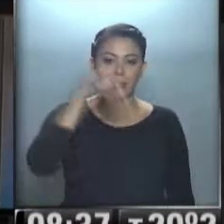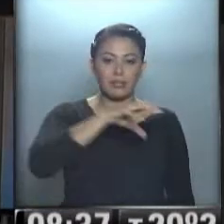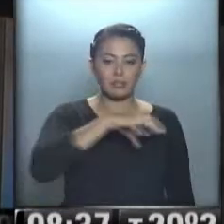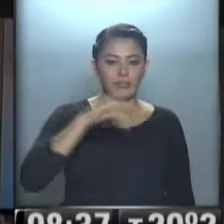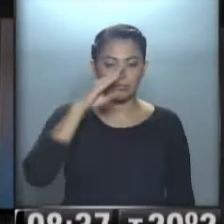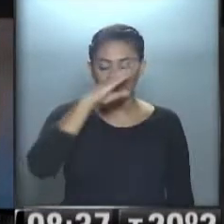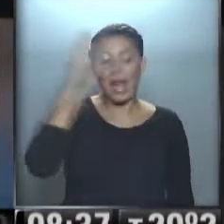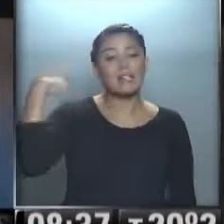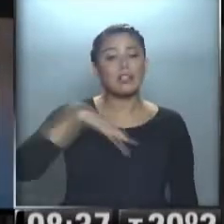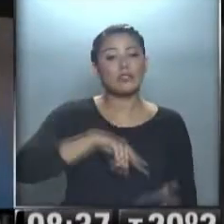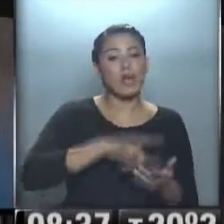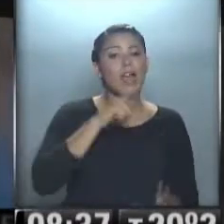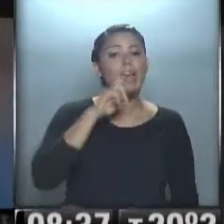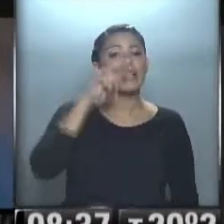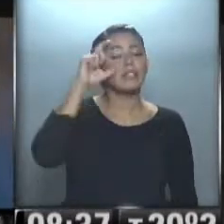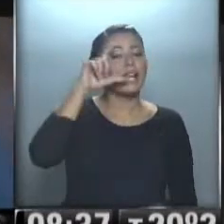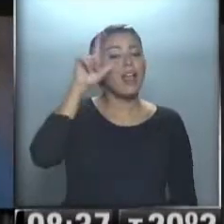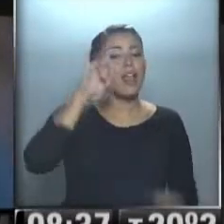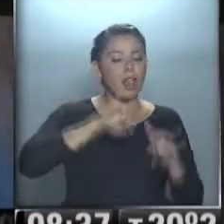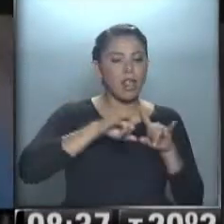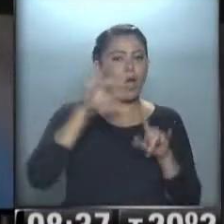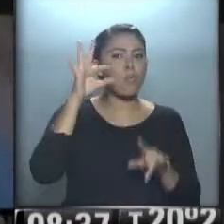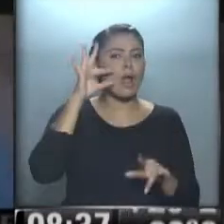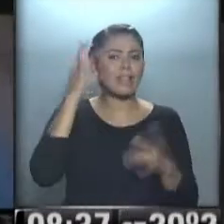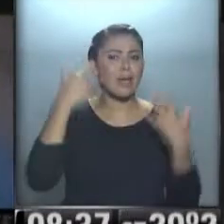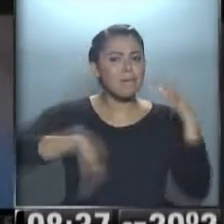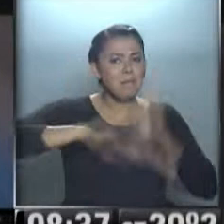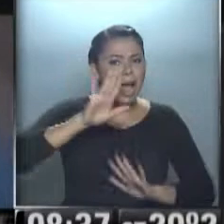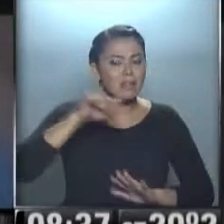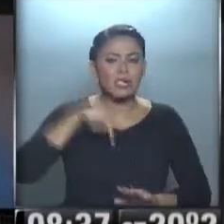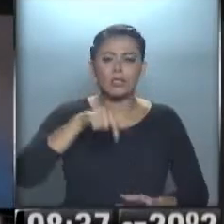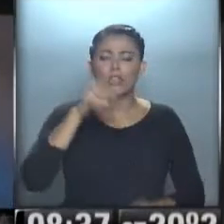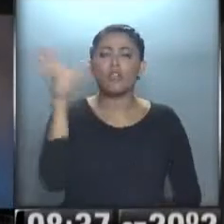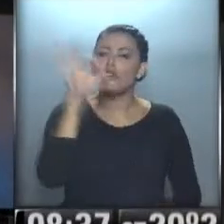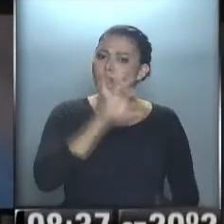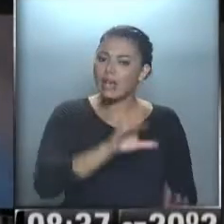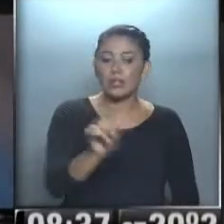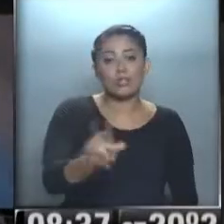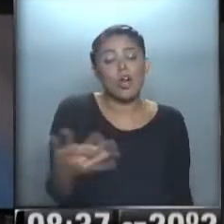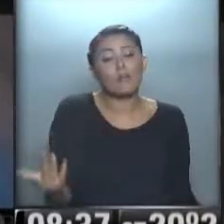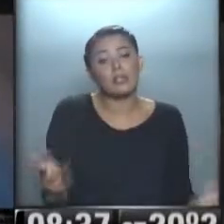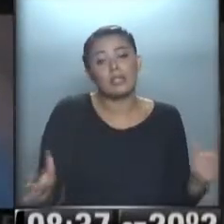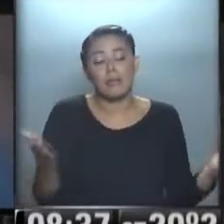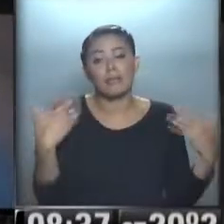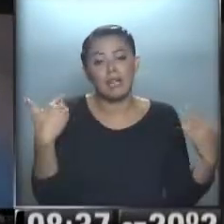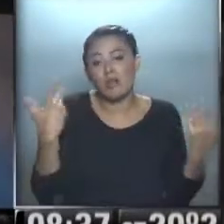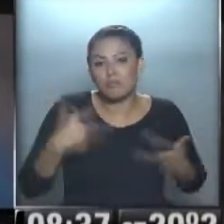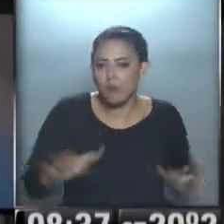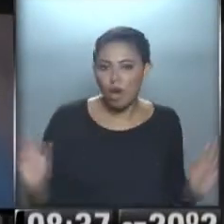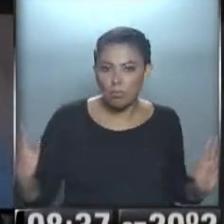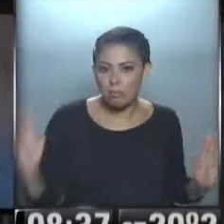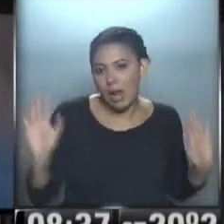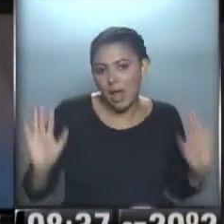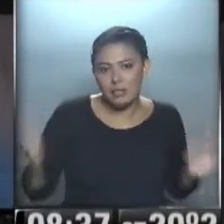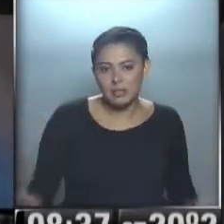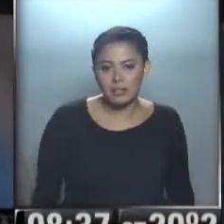trelew se superaron los 40 grados esto no es que se produce cada día pero en verano es normal suele